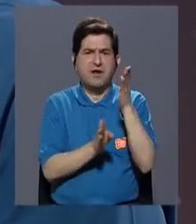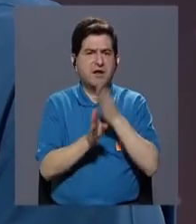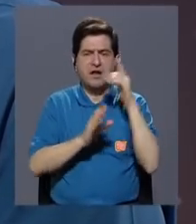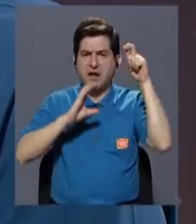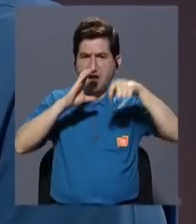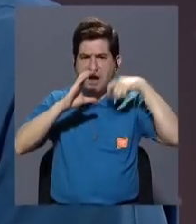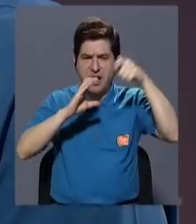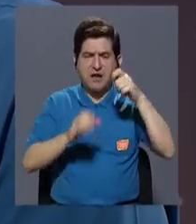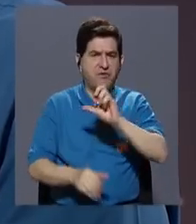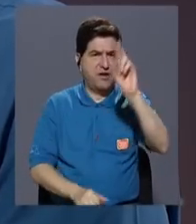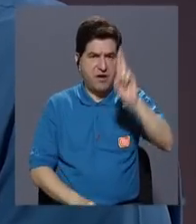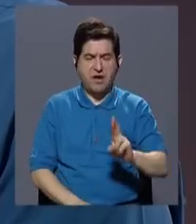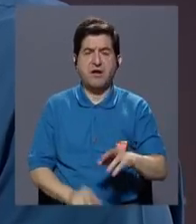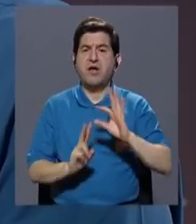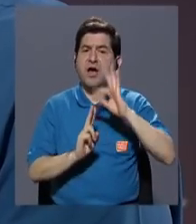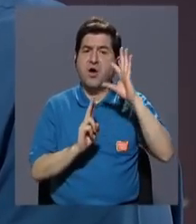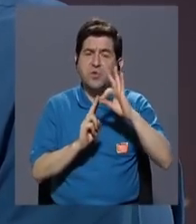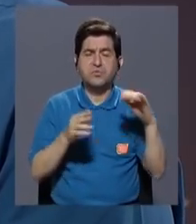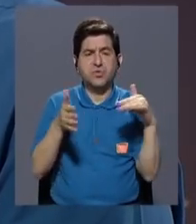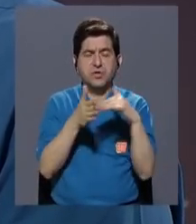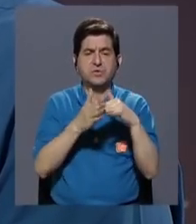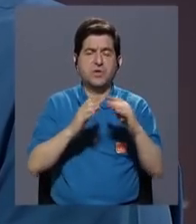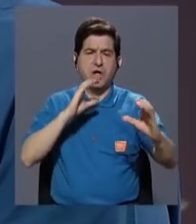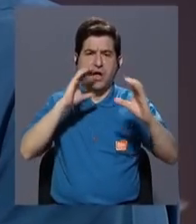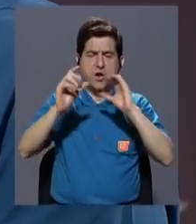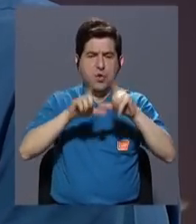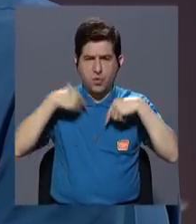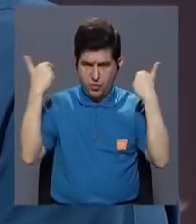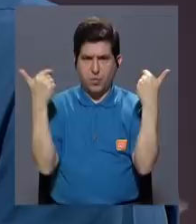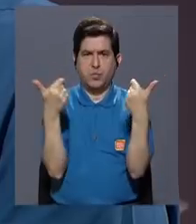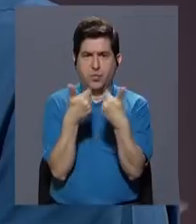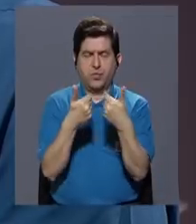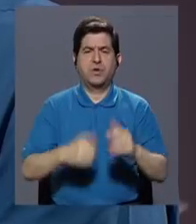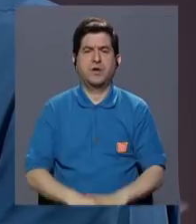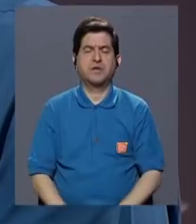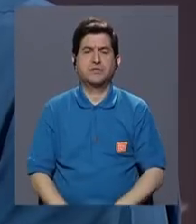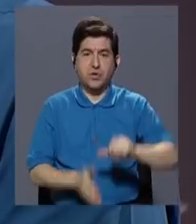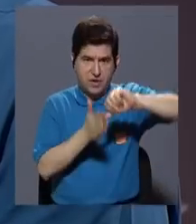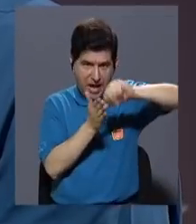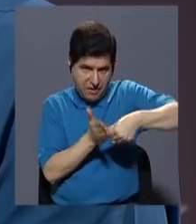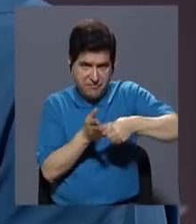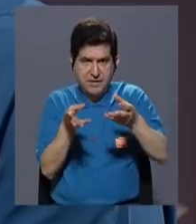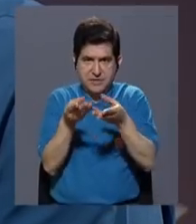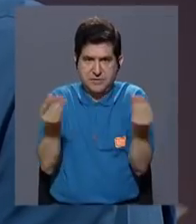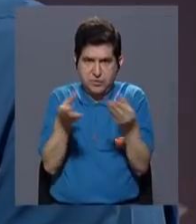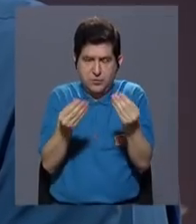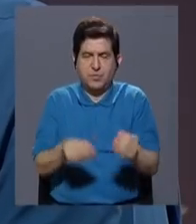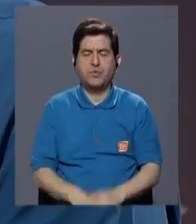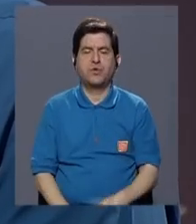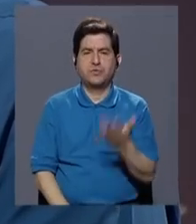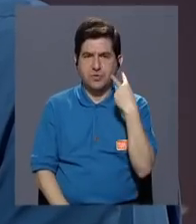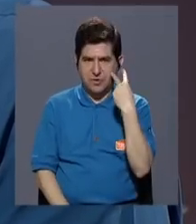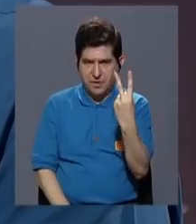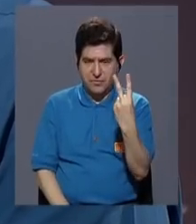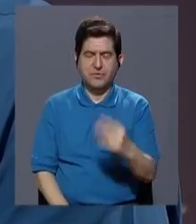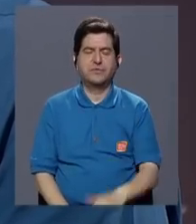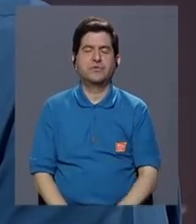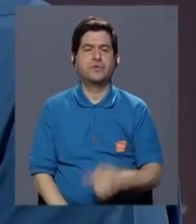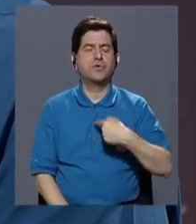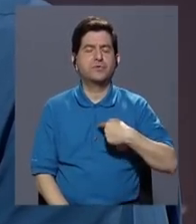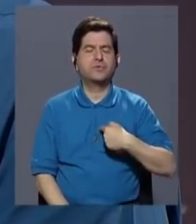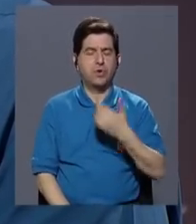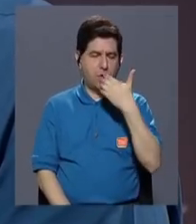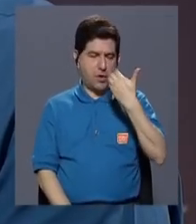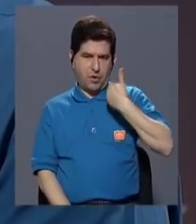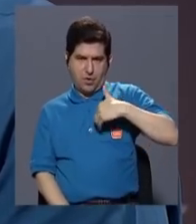había una carrera de cine en costa rica tal cual y la opción era estudiar comunicación colectiva con el énfasis de producción audiovisual ahí